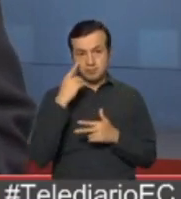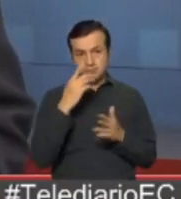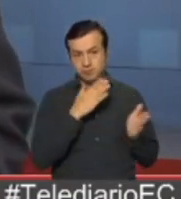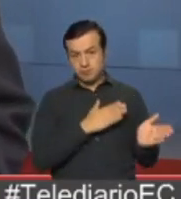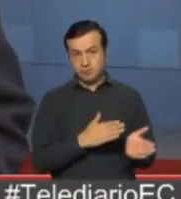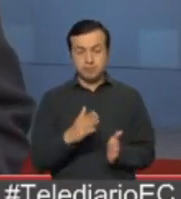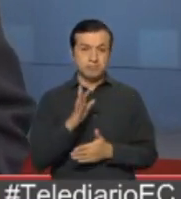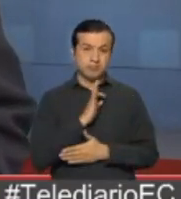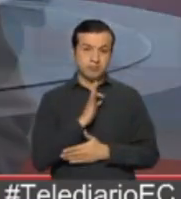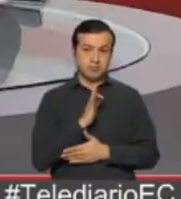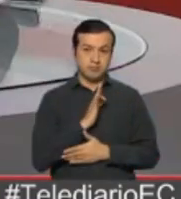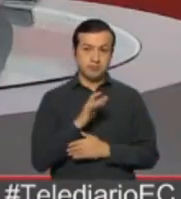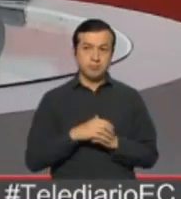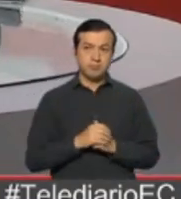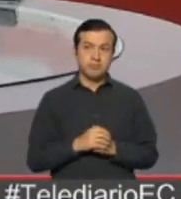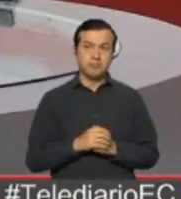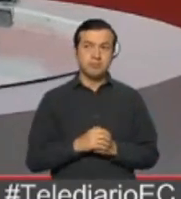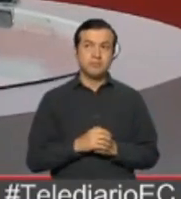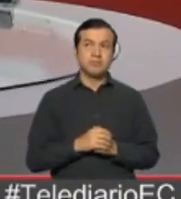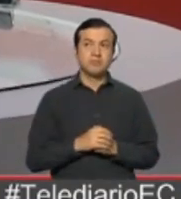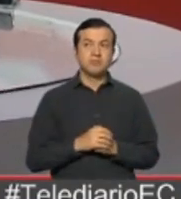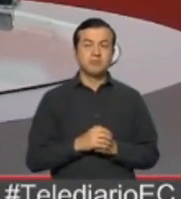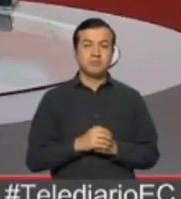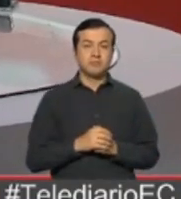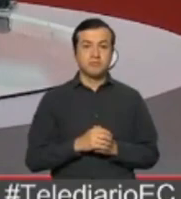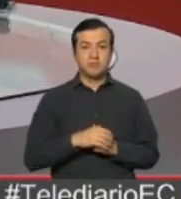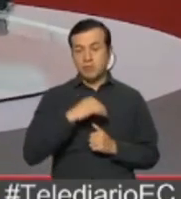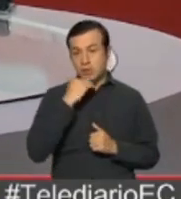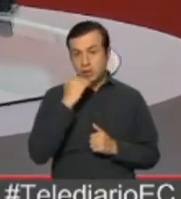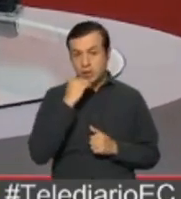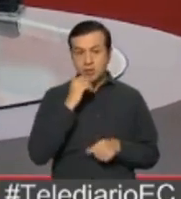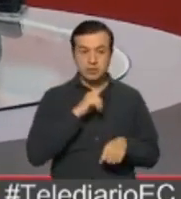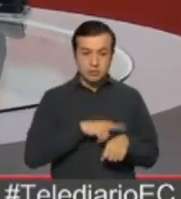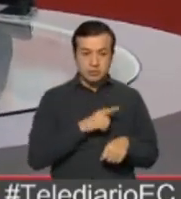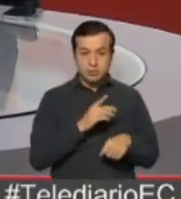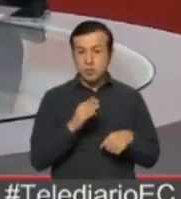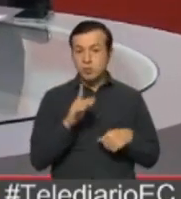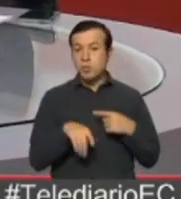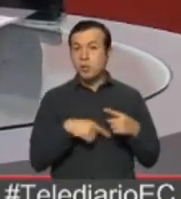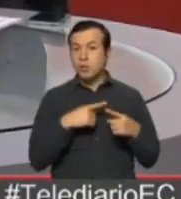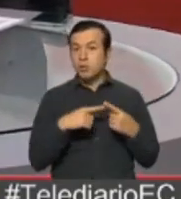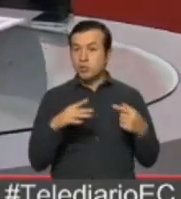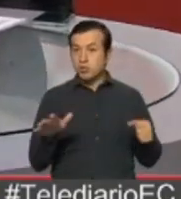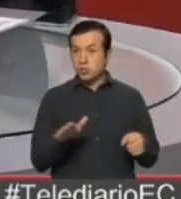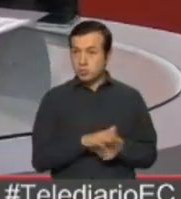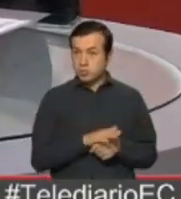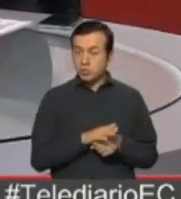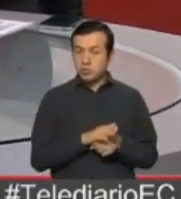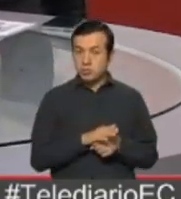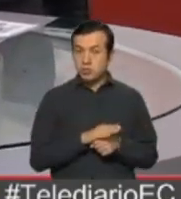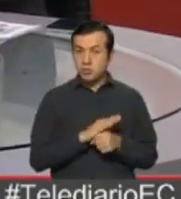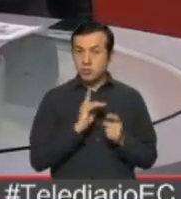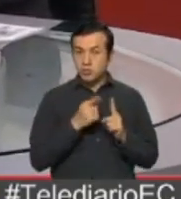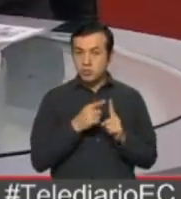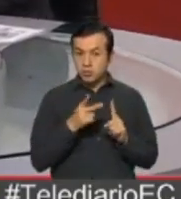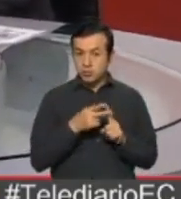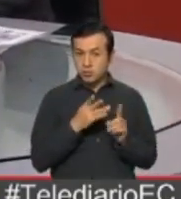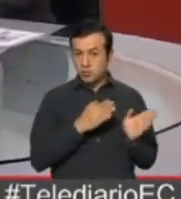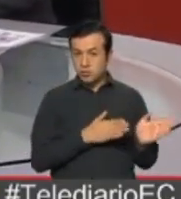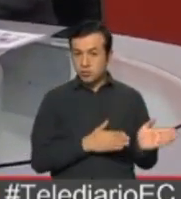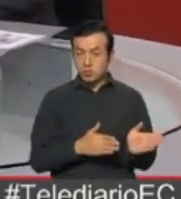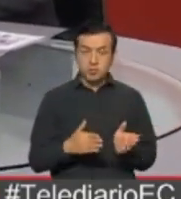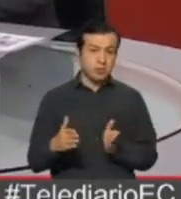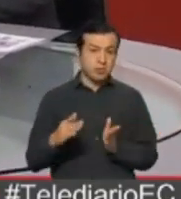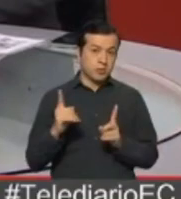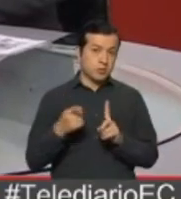la parte técnica pero podemos establecer de alguna manera plazos para cuando podría generarse las primeras etapas etcétera